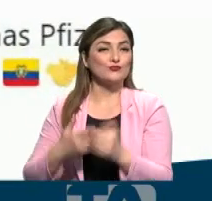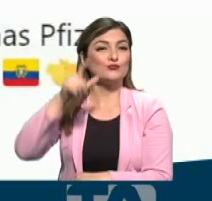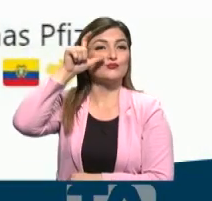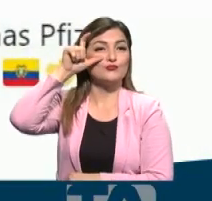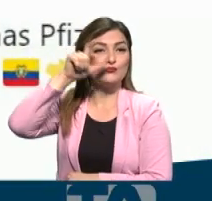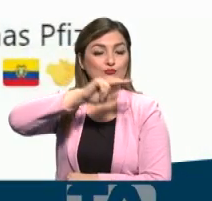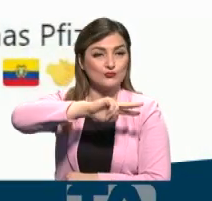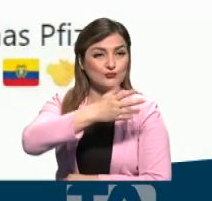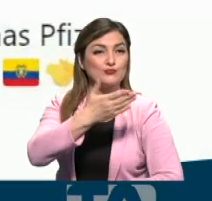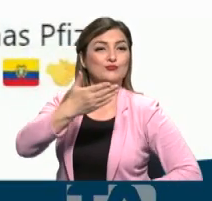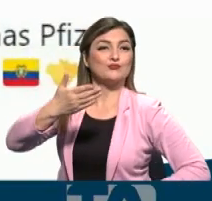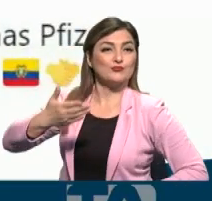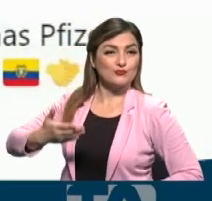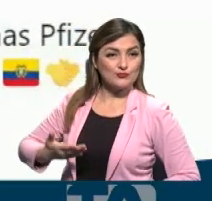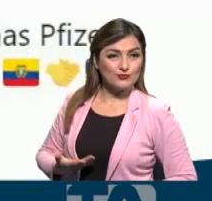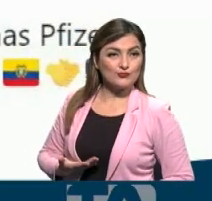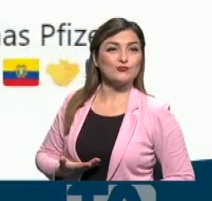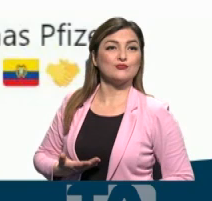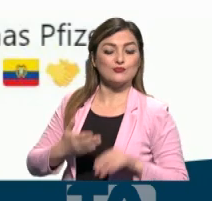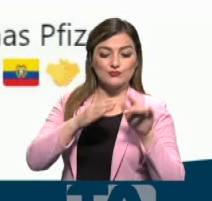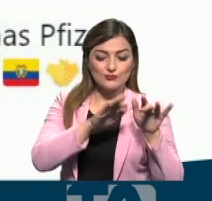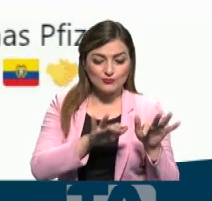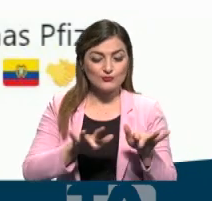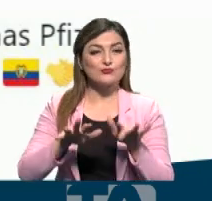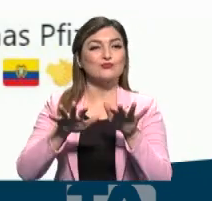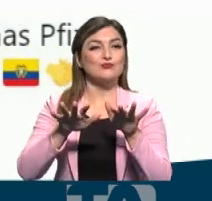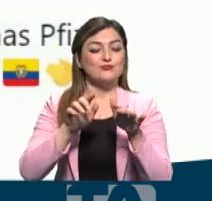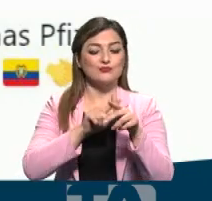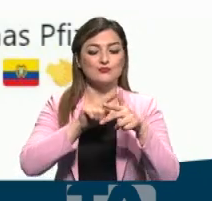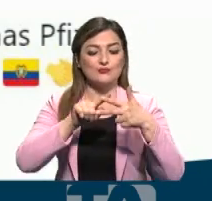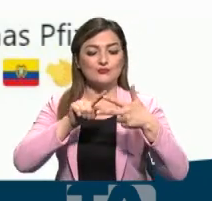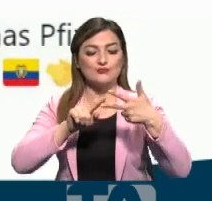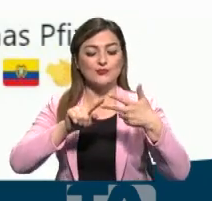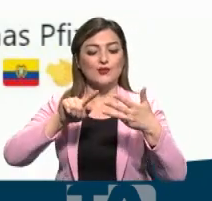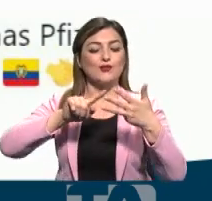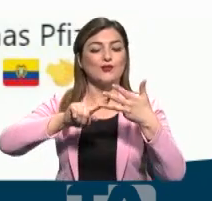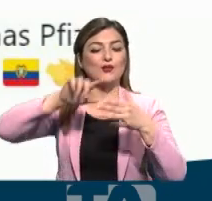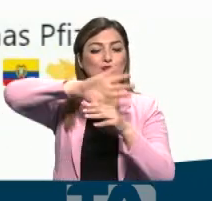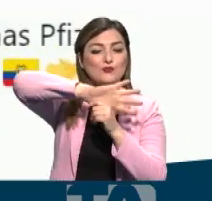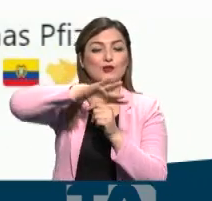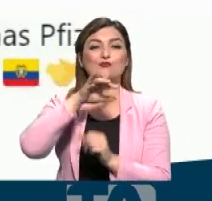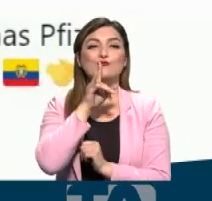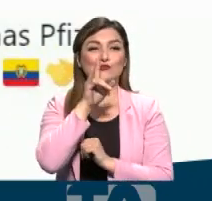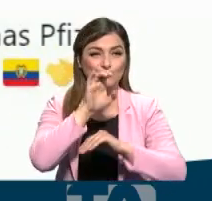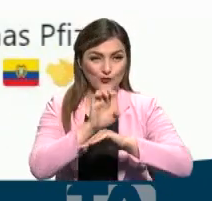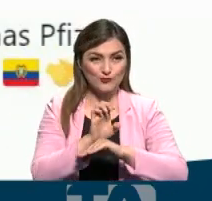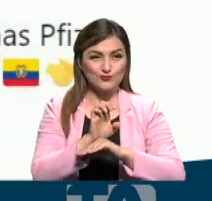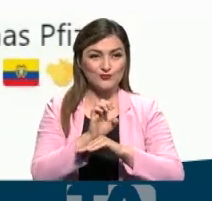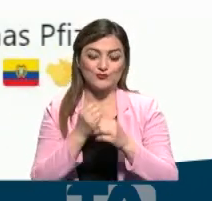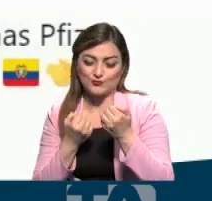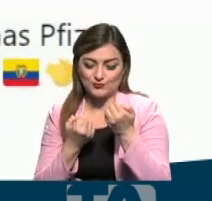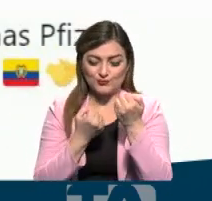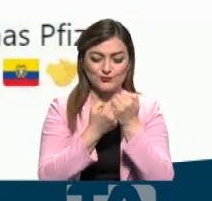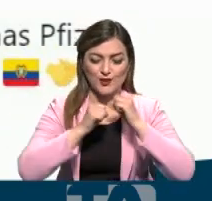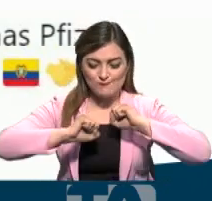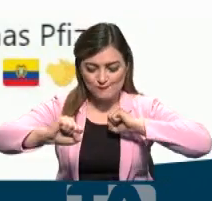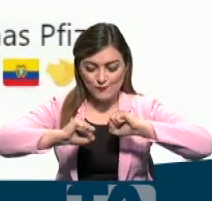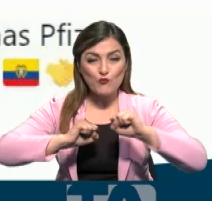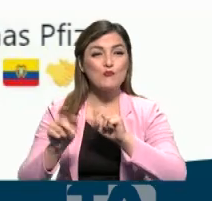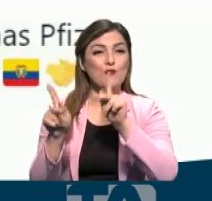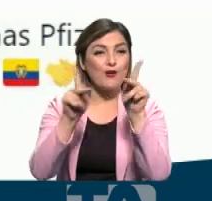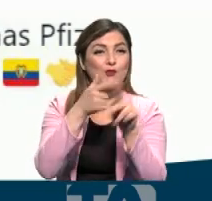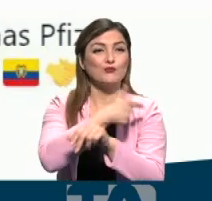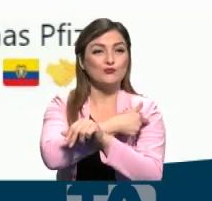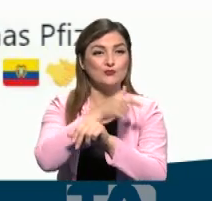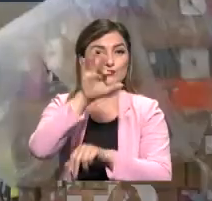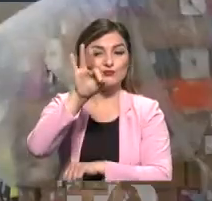a la vicepresidenta kamala harris al secretario anthony blinken y a la embajada de eeuu en ecuador por apoyar los esfuerzos del plan de vacunación